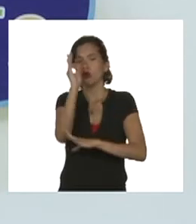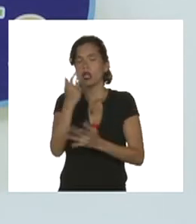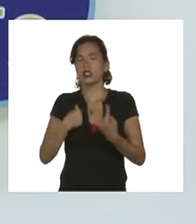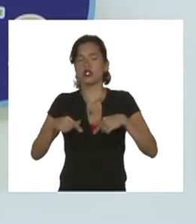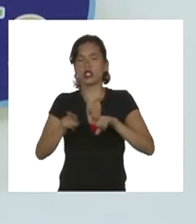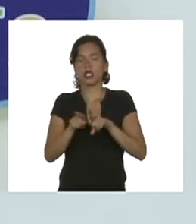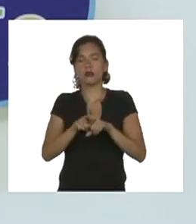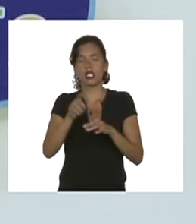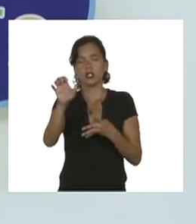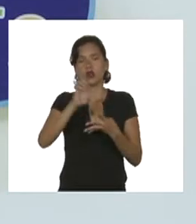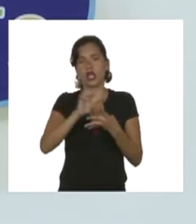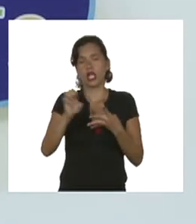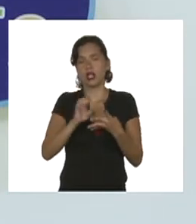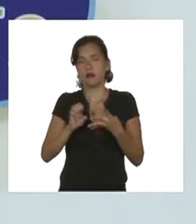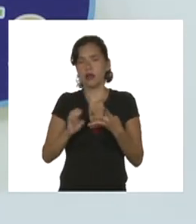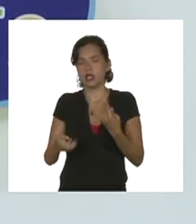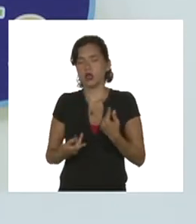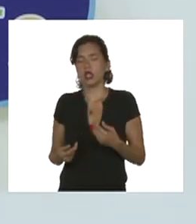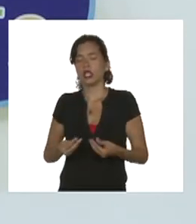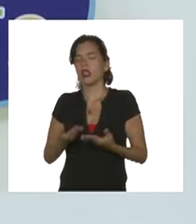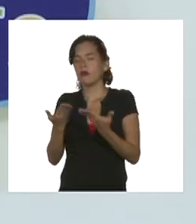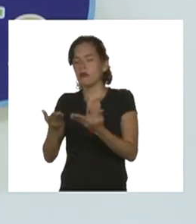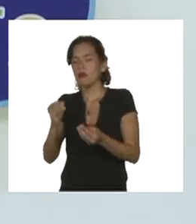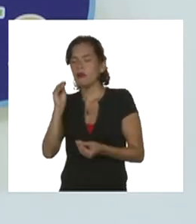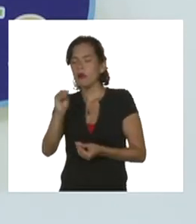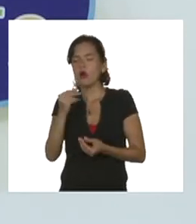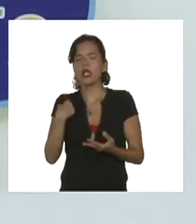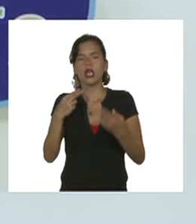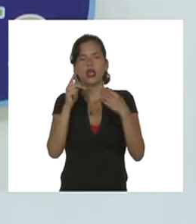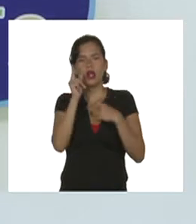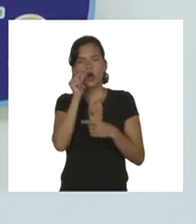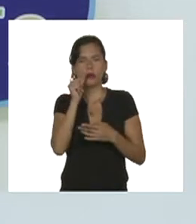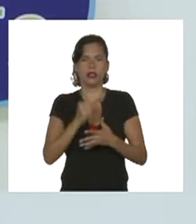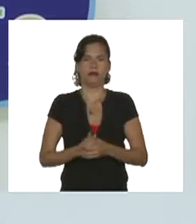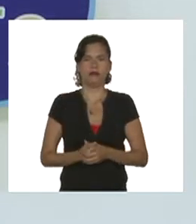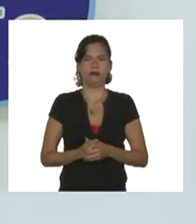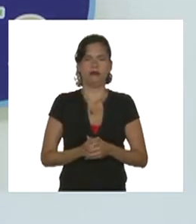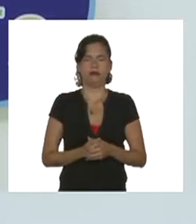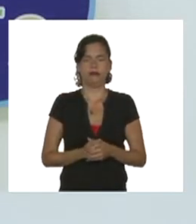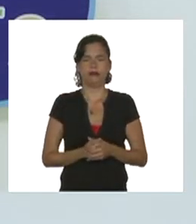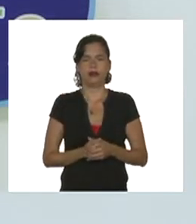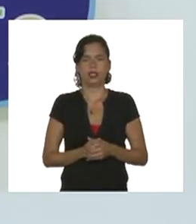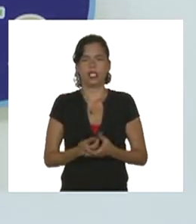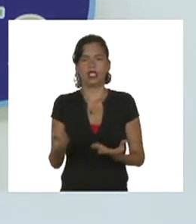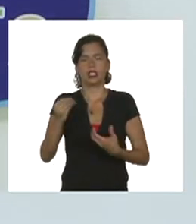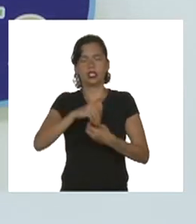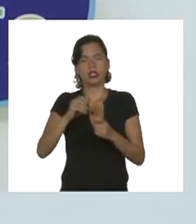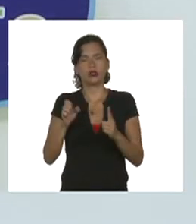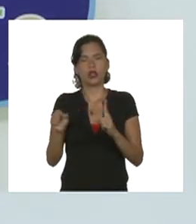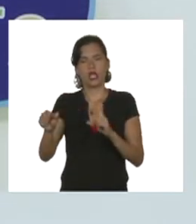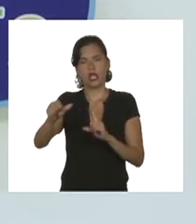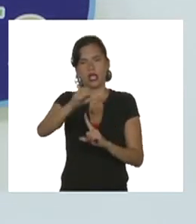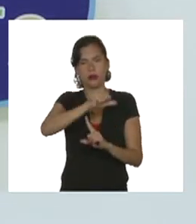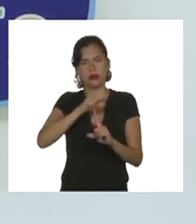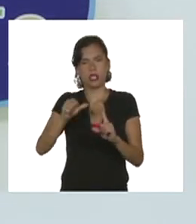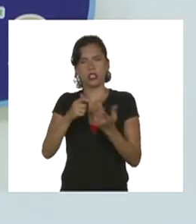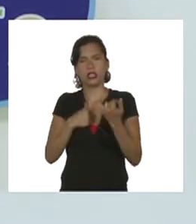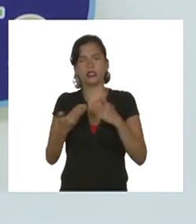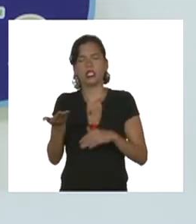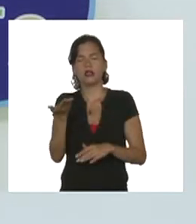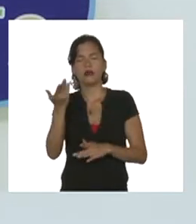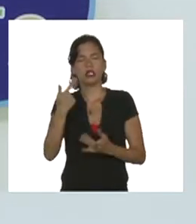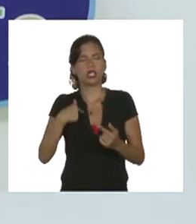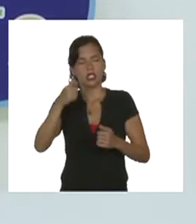elementos artificiales que constituyen el ambiente en general. es bien importante que para la